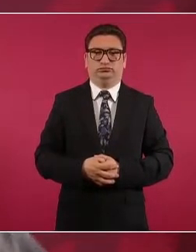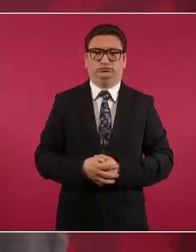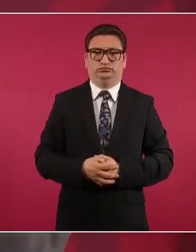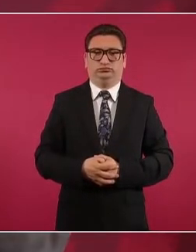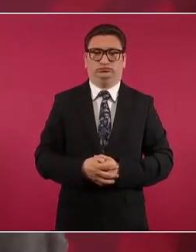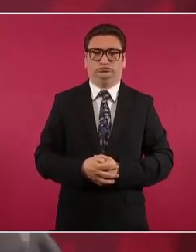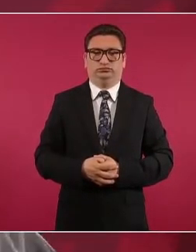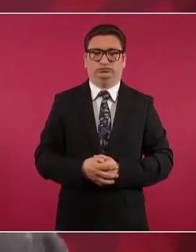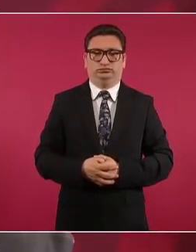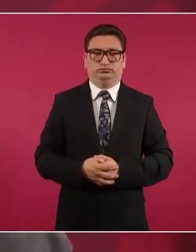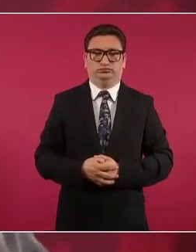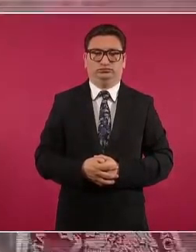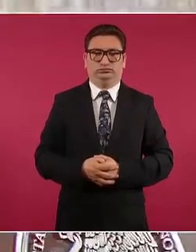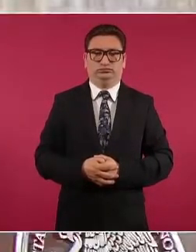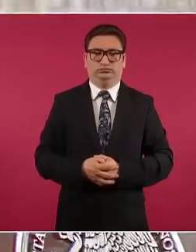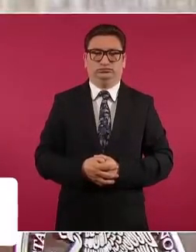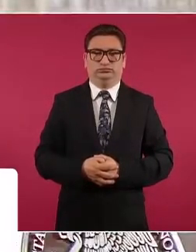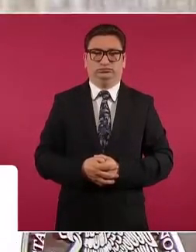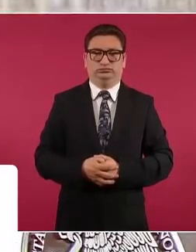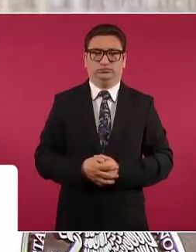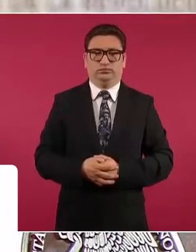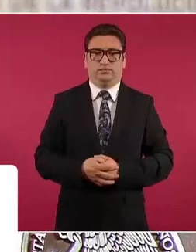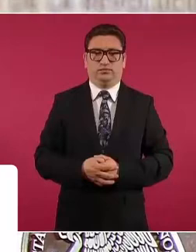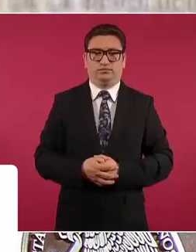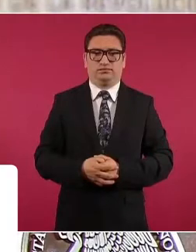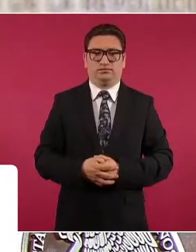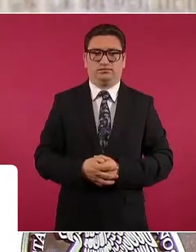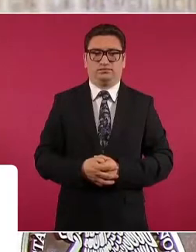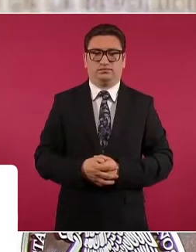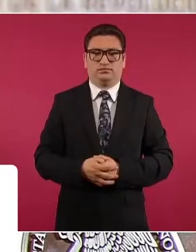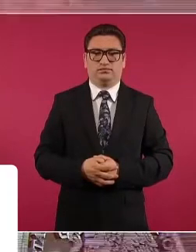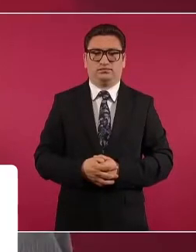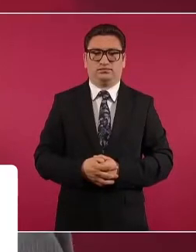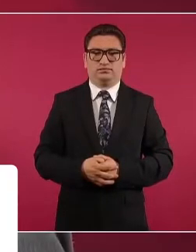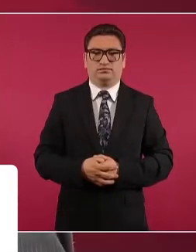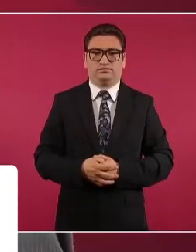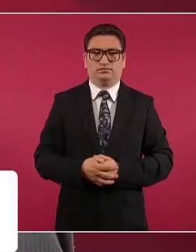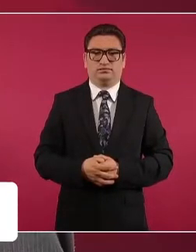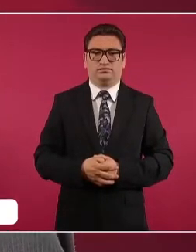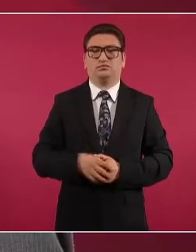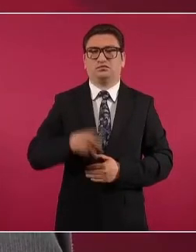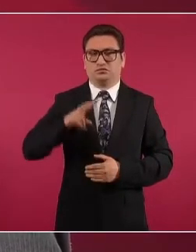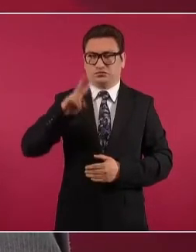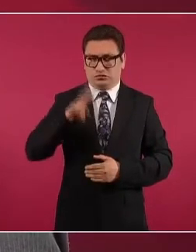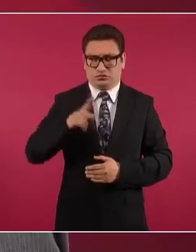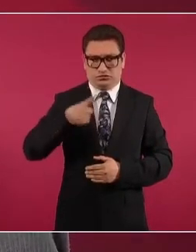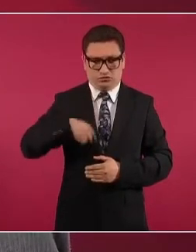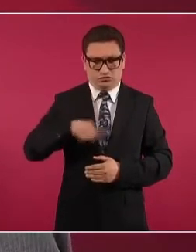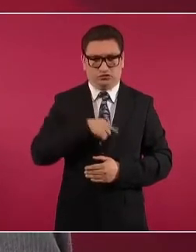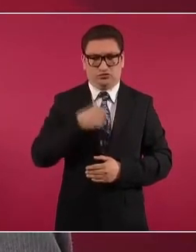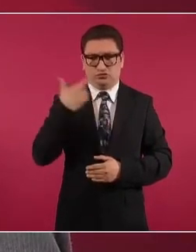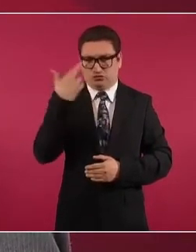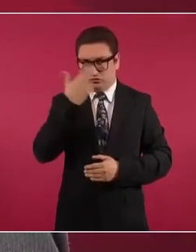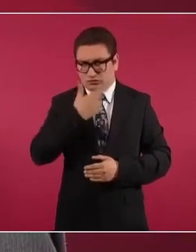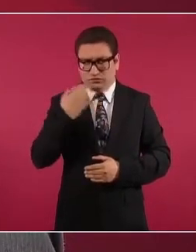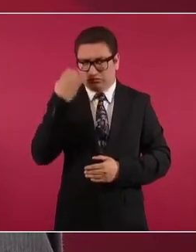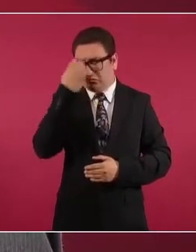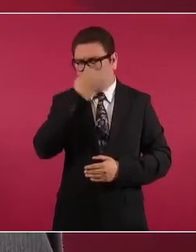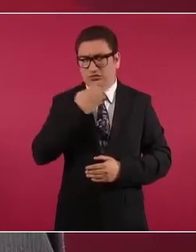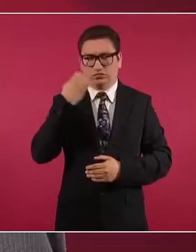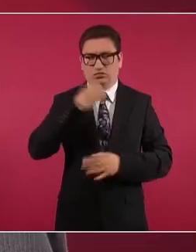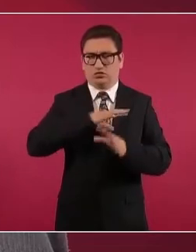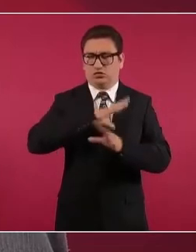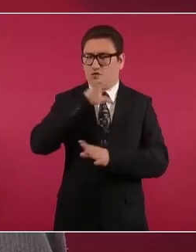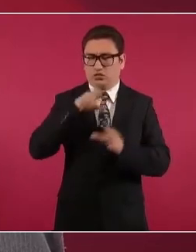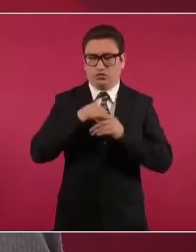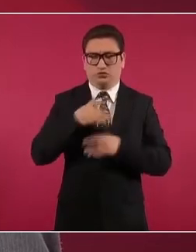sino que realmente hagamos una revisión, que internalicemos las